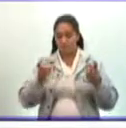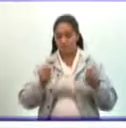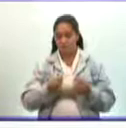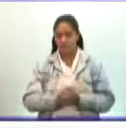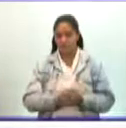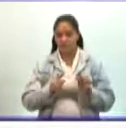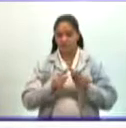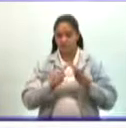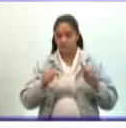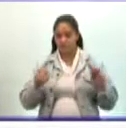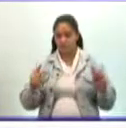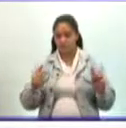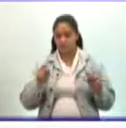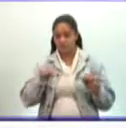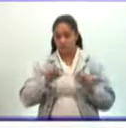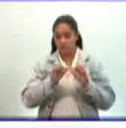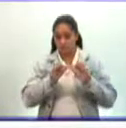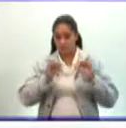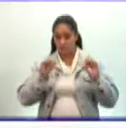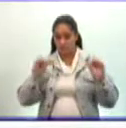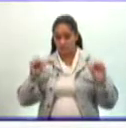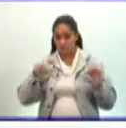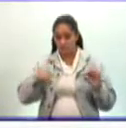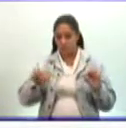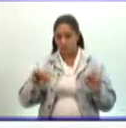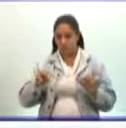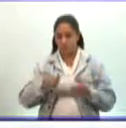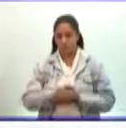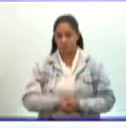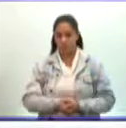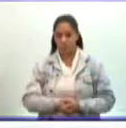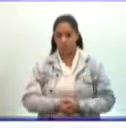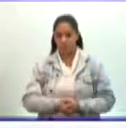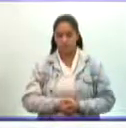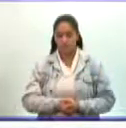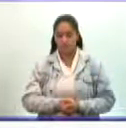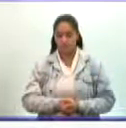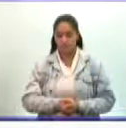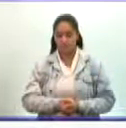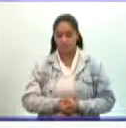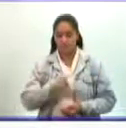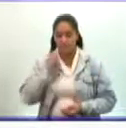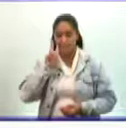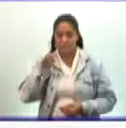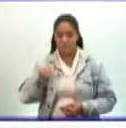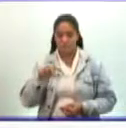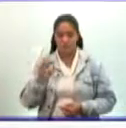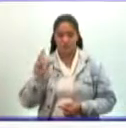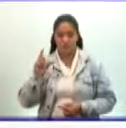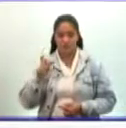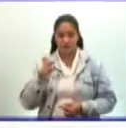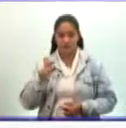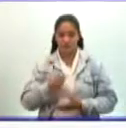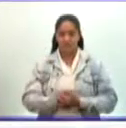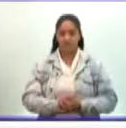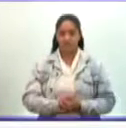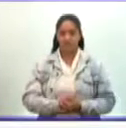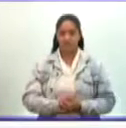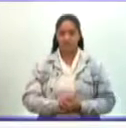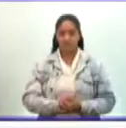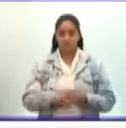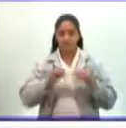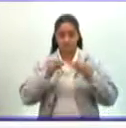los segmentos conocidos para hallar el valor del segmento X. El procedimiento es